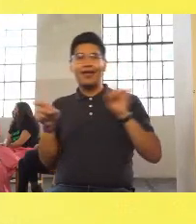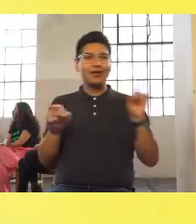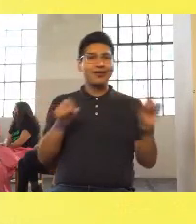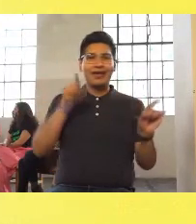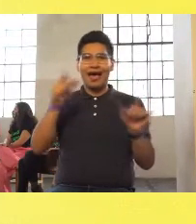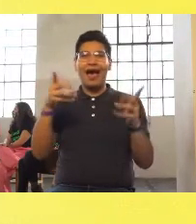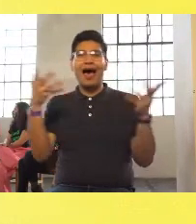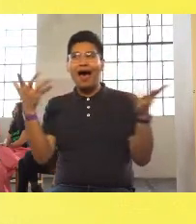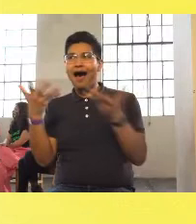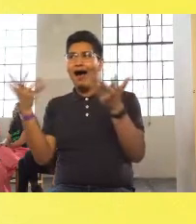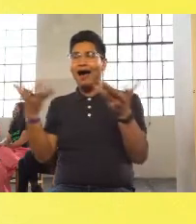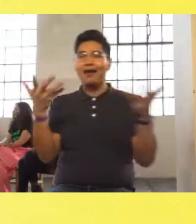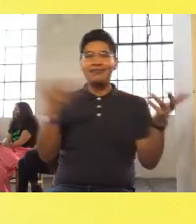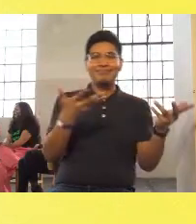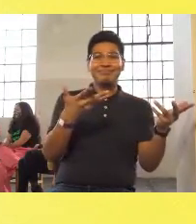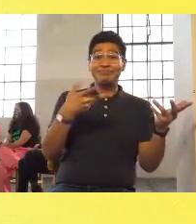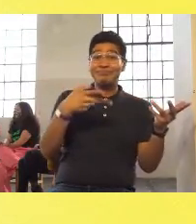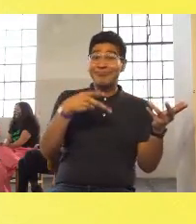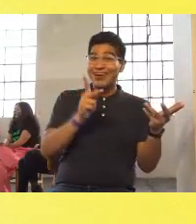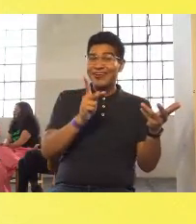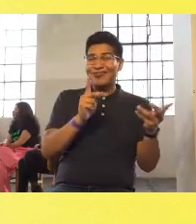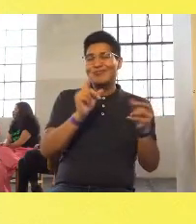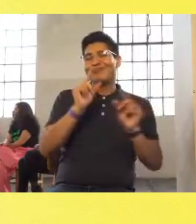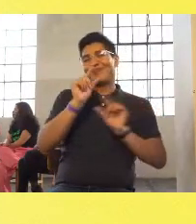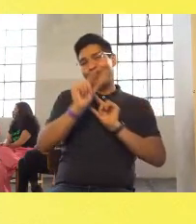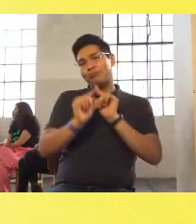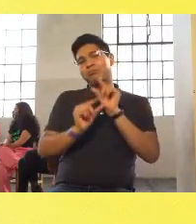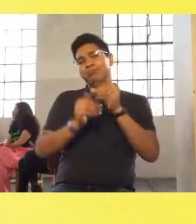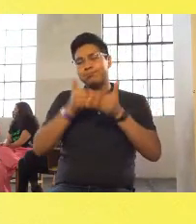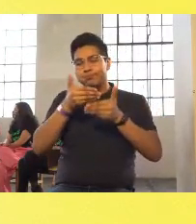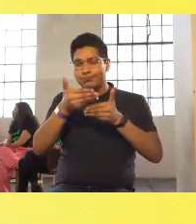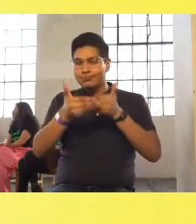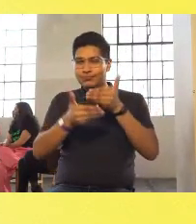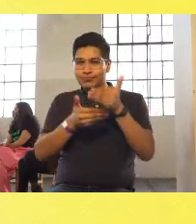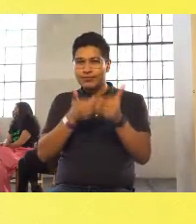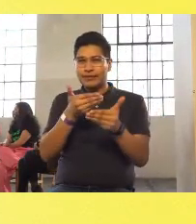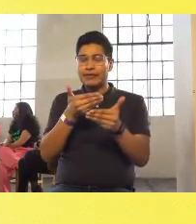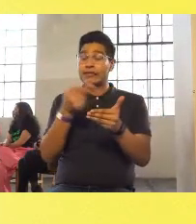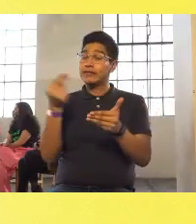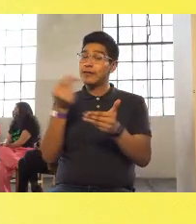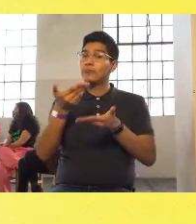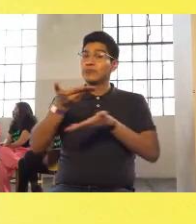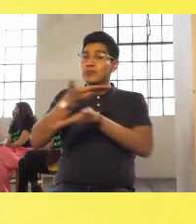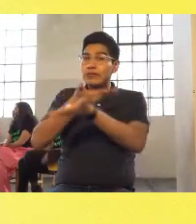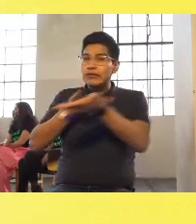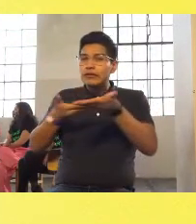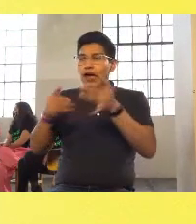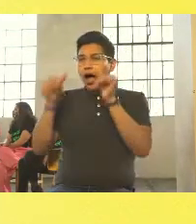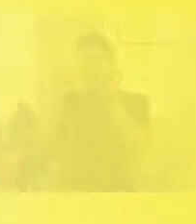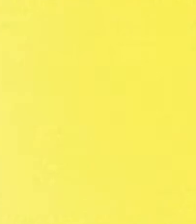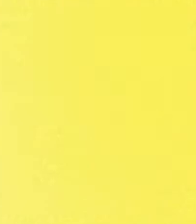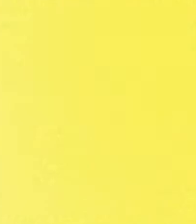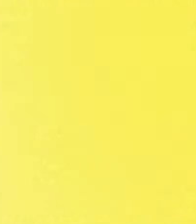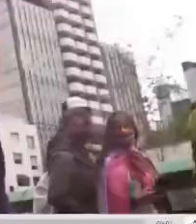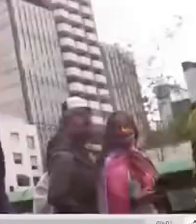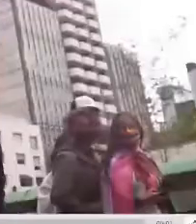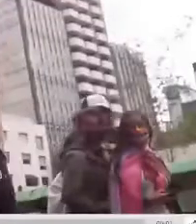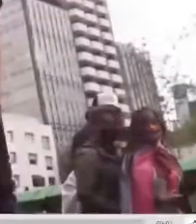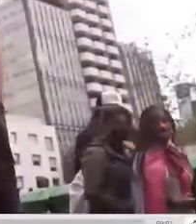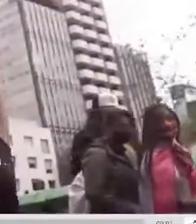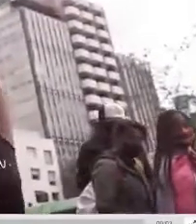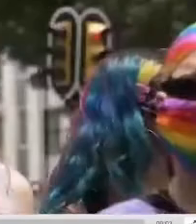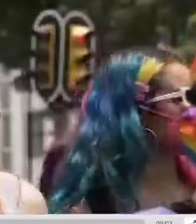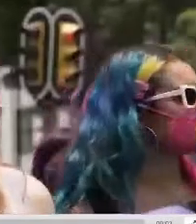¿no? Pero creo que es así, como escucharnos, como ver las necesidades, como centrar